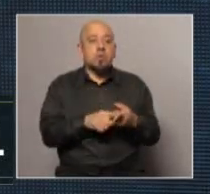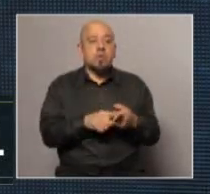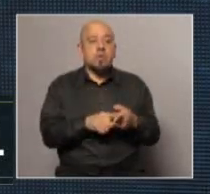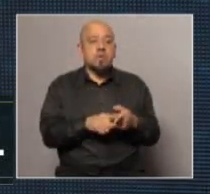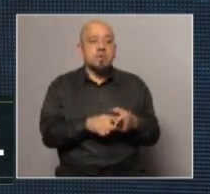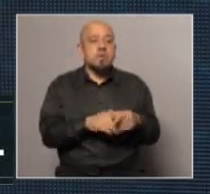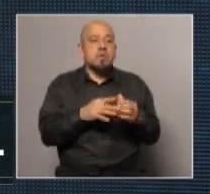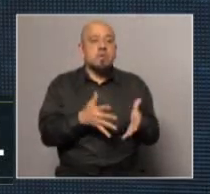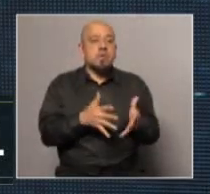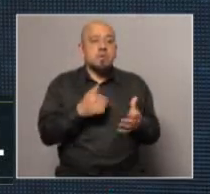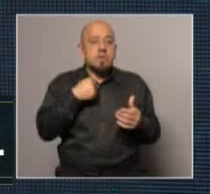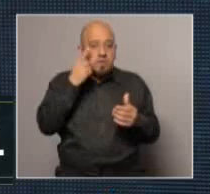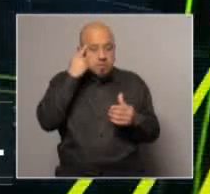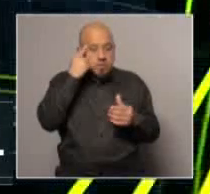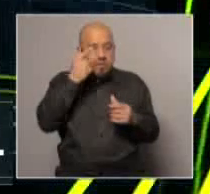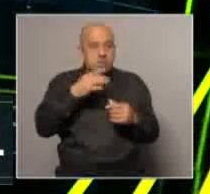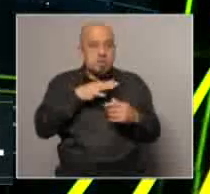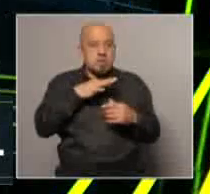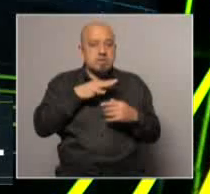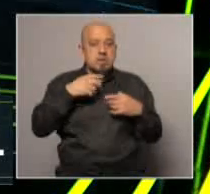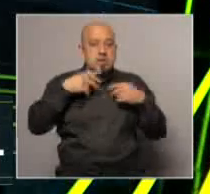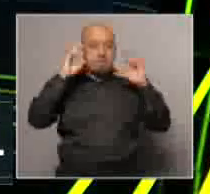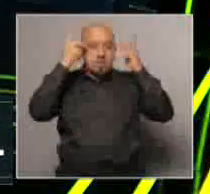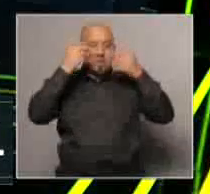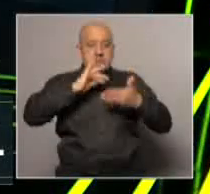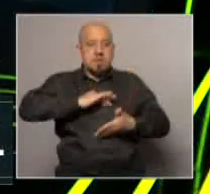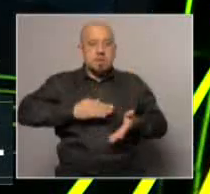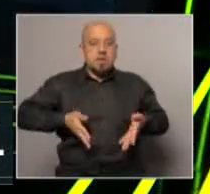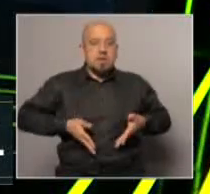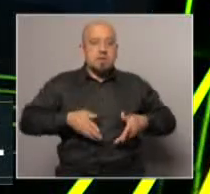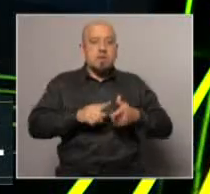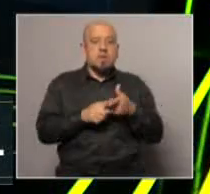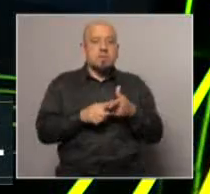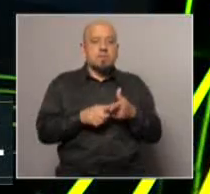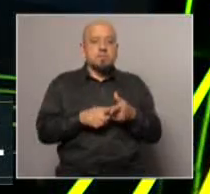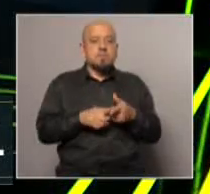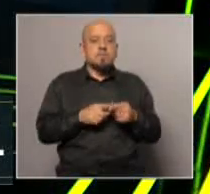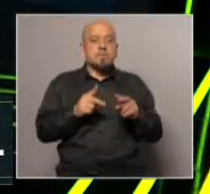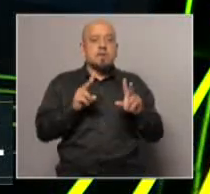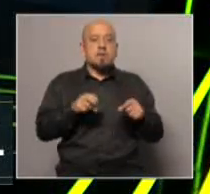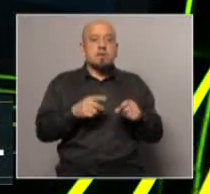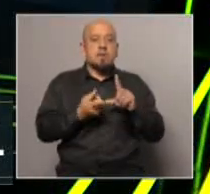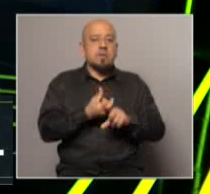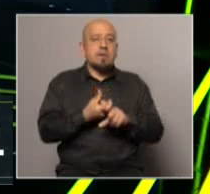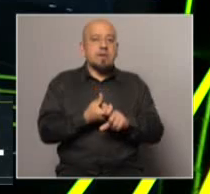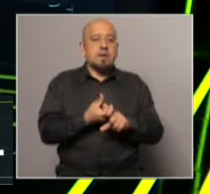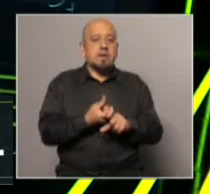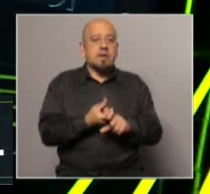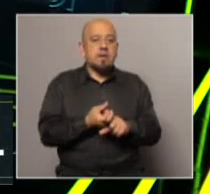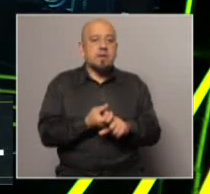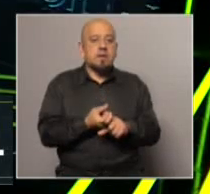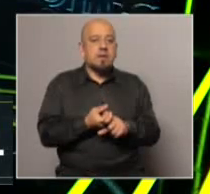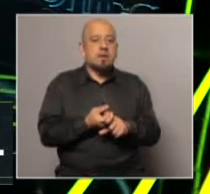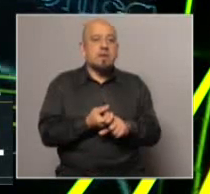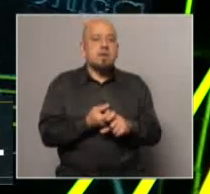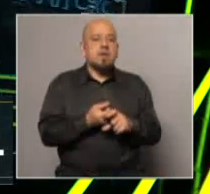A nadie se le ocurre que porque exista la violencia de género hay que prohibir las parejas. Bueno, lo que